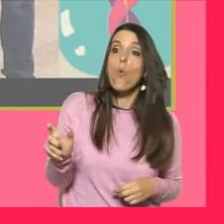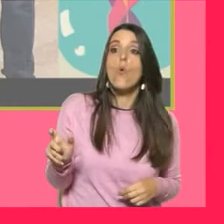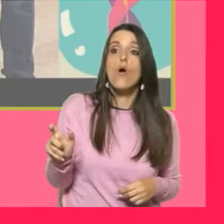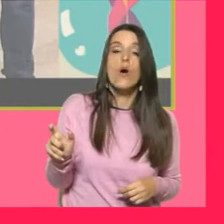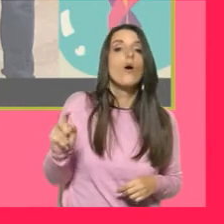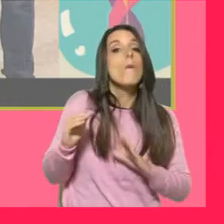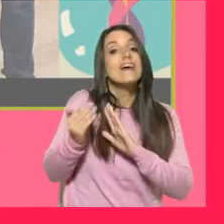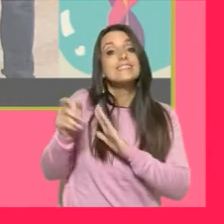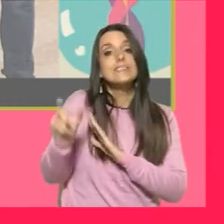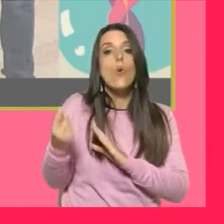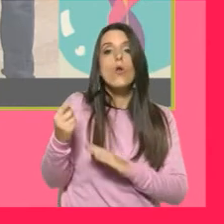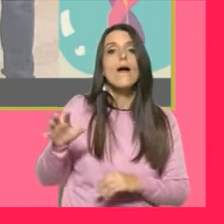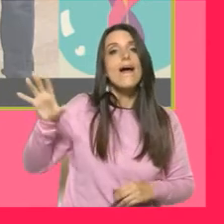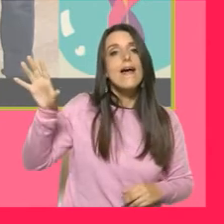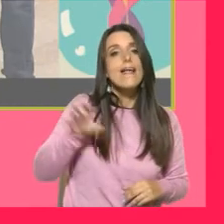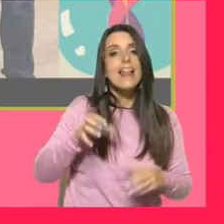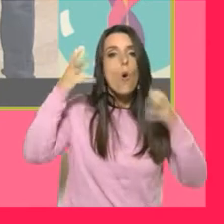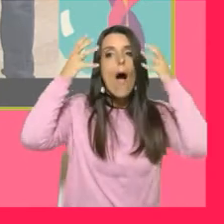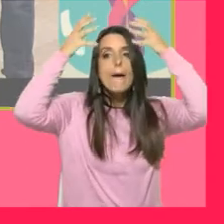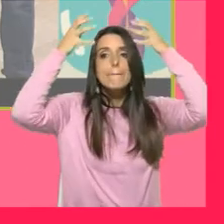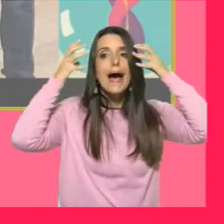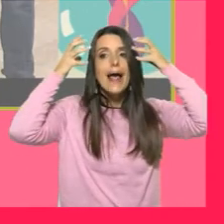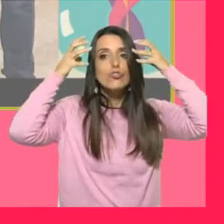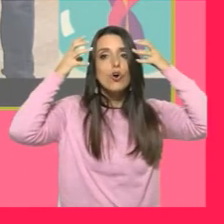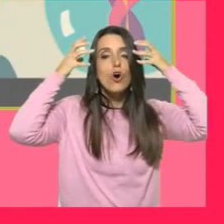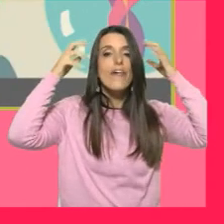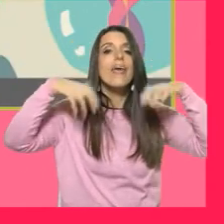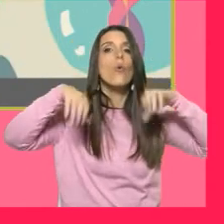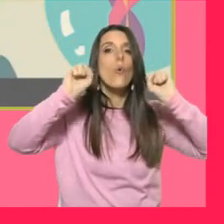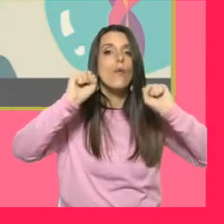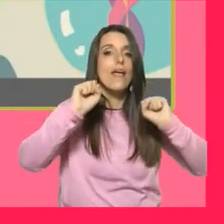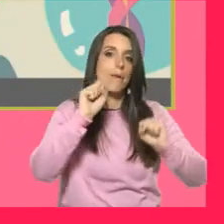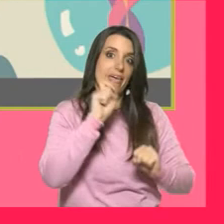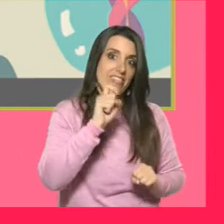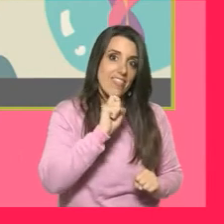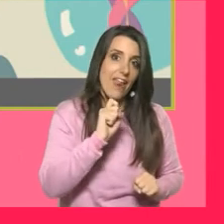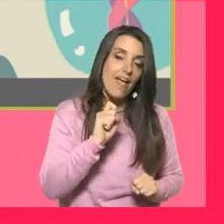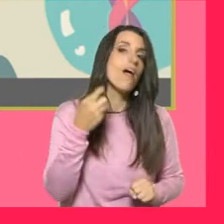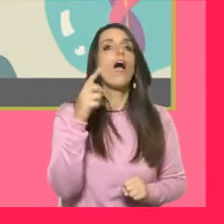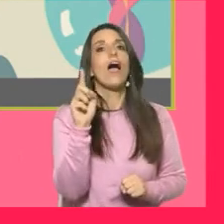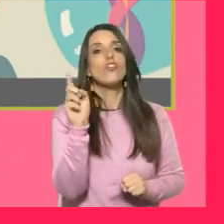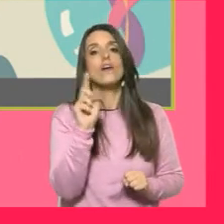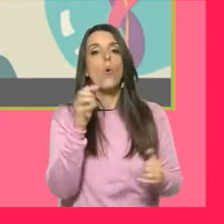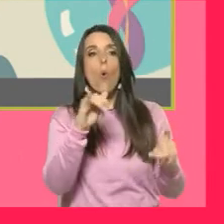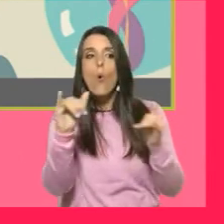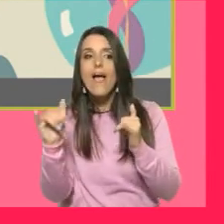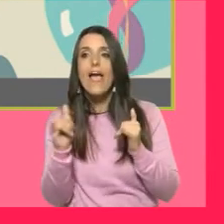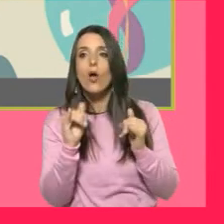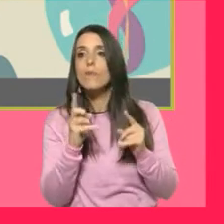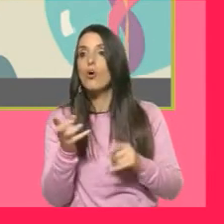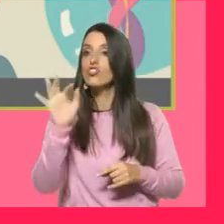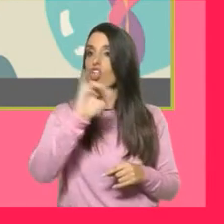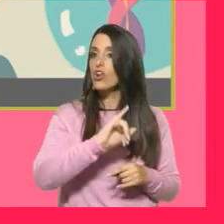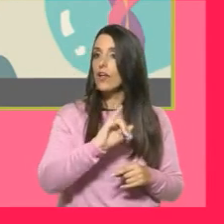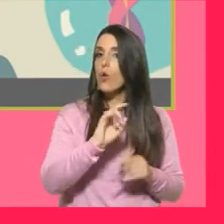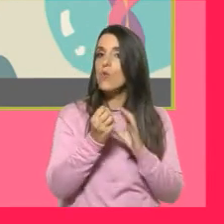inquilinos se le ocurre traer un aparato que se llama el detector de mentiras. Entonces, nada, no pasa a ser un juego como todos los días que nos